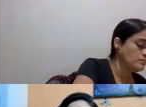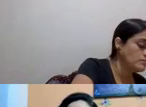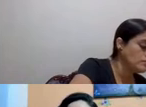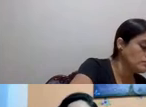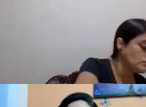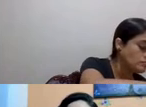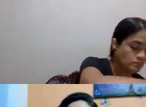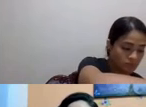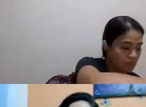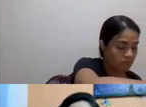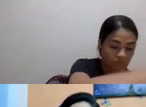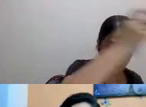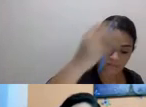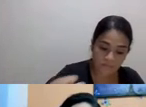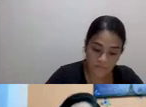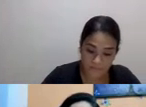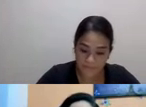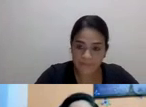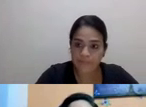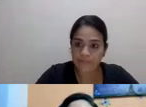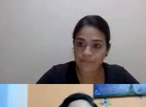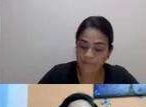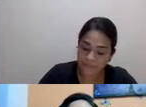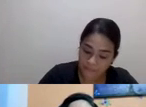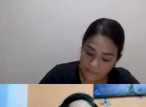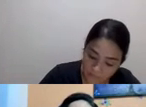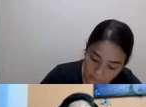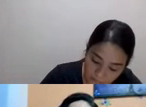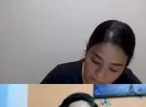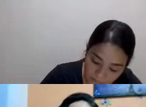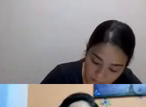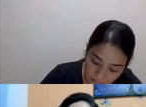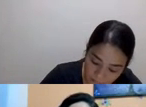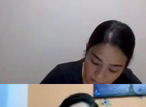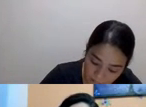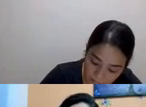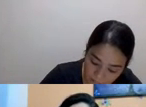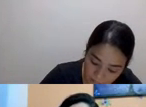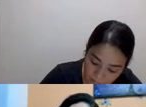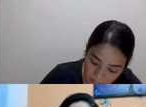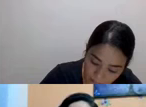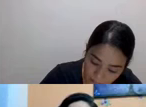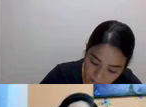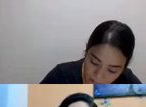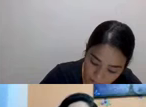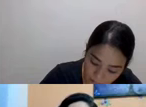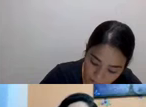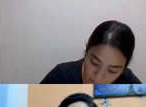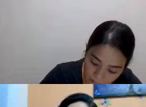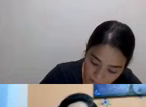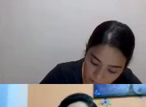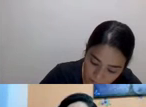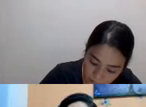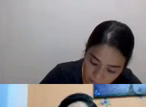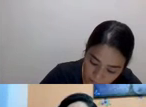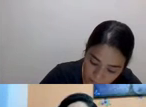ser que tenga el material bibliográfico. Y finalmente ya vienen los módulos de contenido. Aquí está de manera